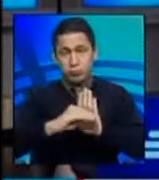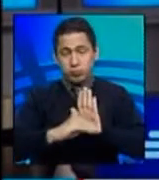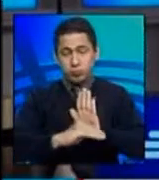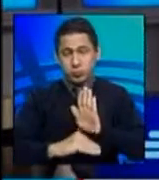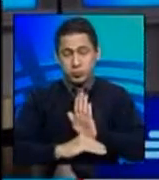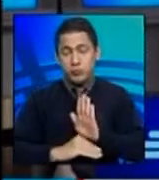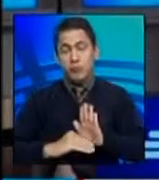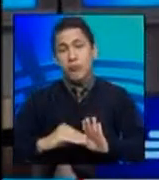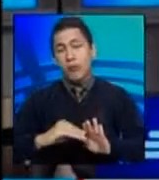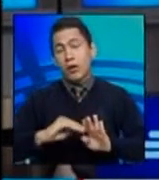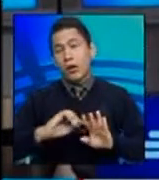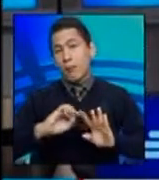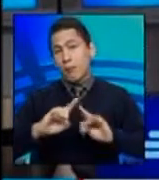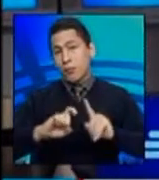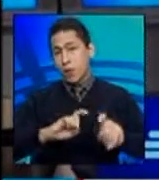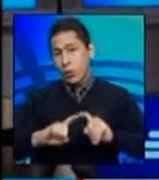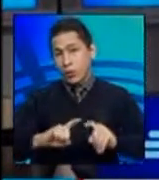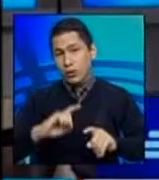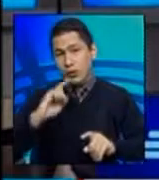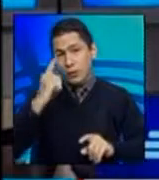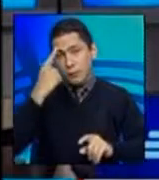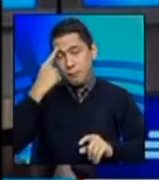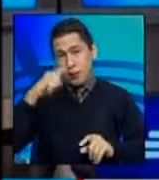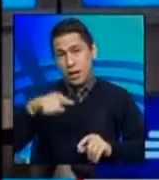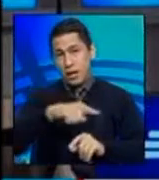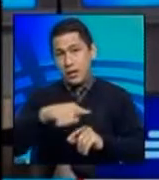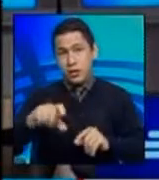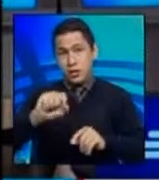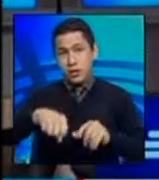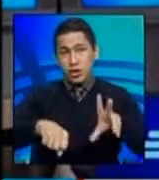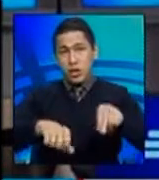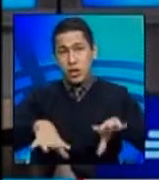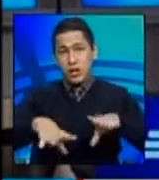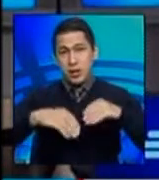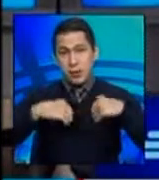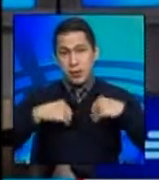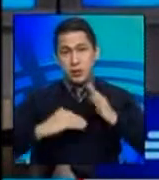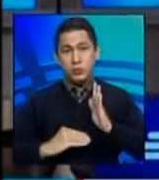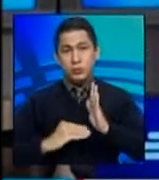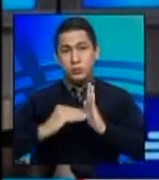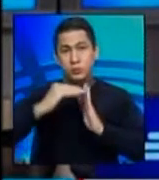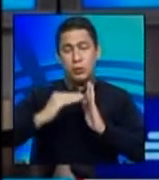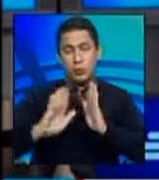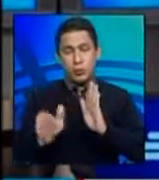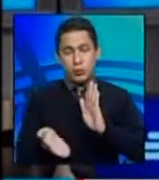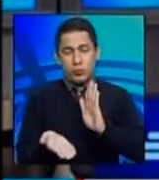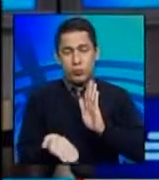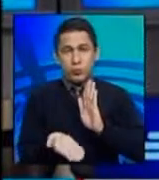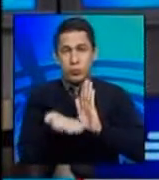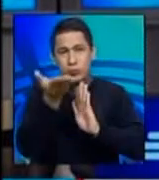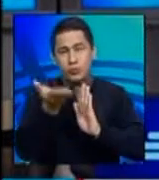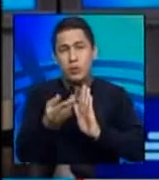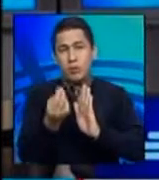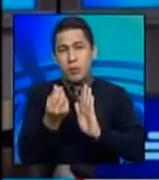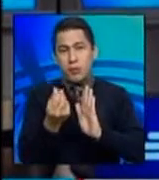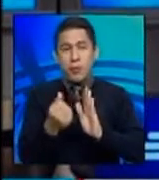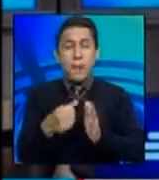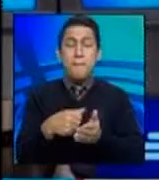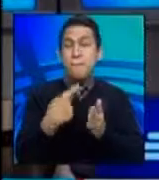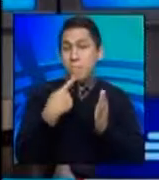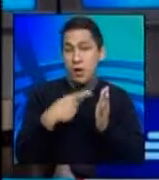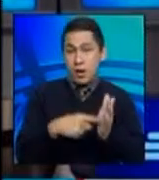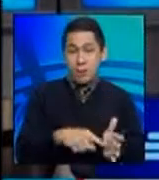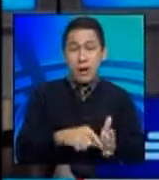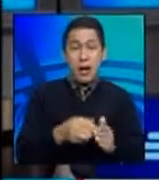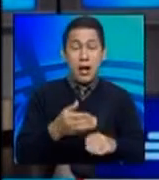preguntas que se extenderán a la población de Guayaquil para consultarle sobre las tarifas de transporte urbano. Una de ellas plantea un aumento de 25